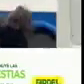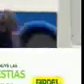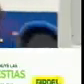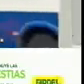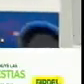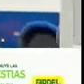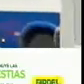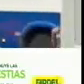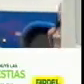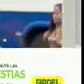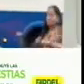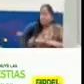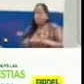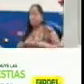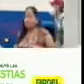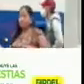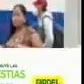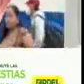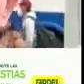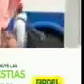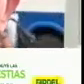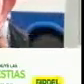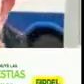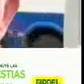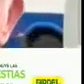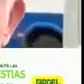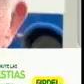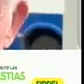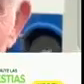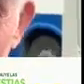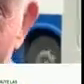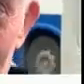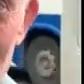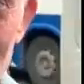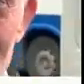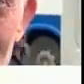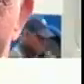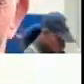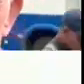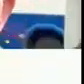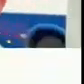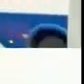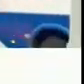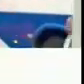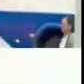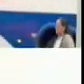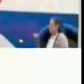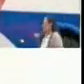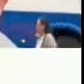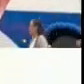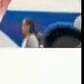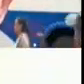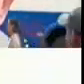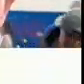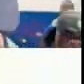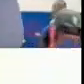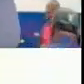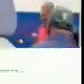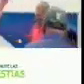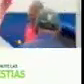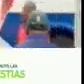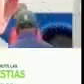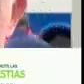traté la manera de ir alcohólicos anónimos. Pasé 18 años y ya no me había,